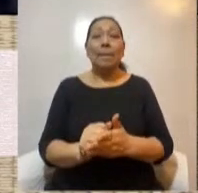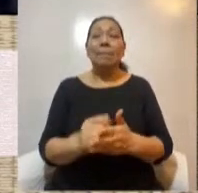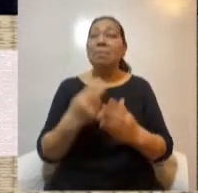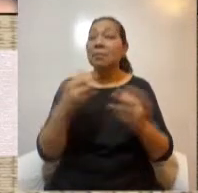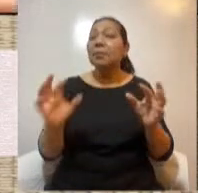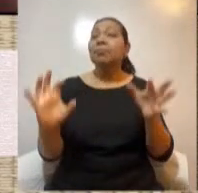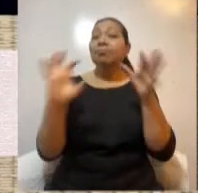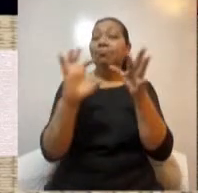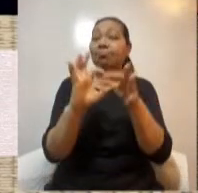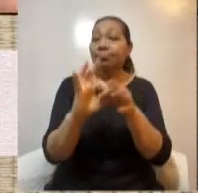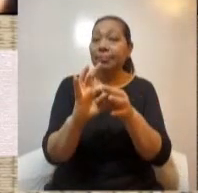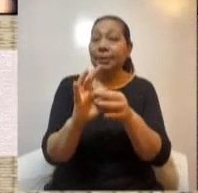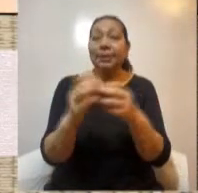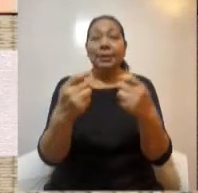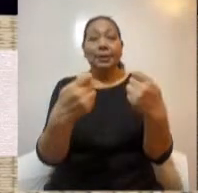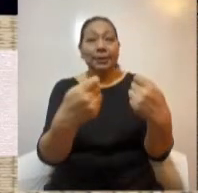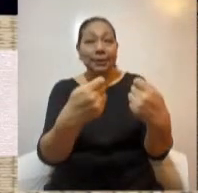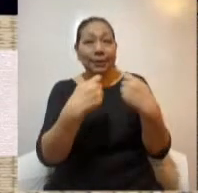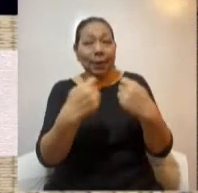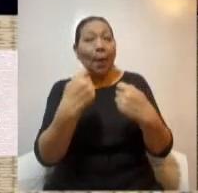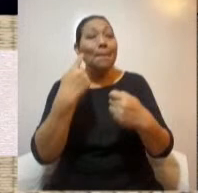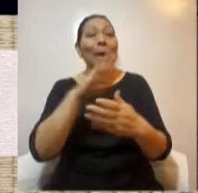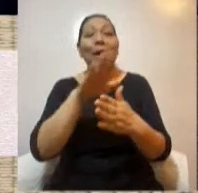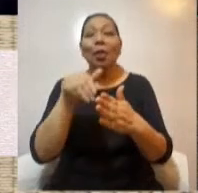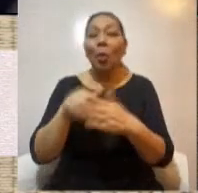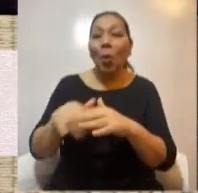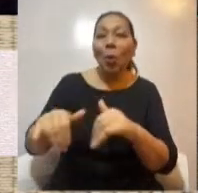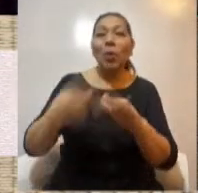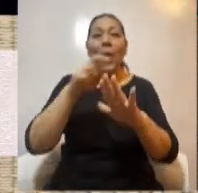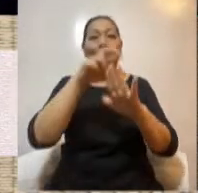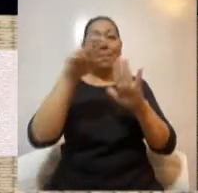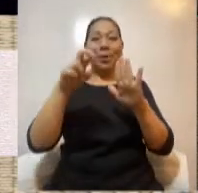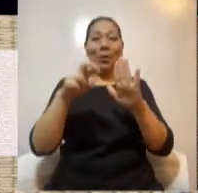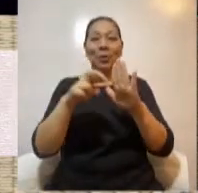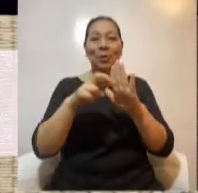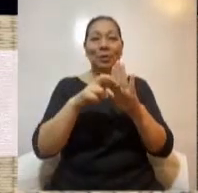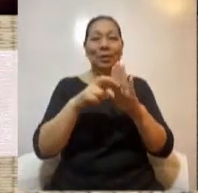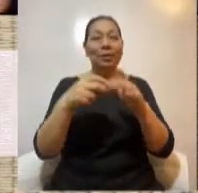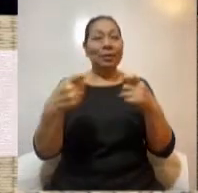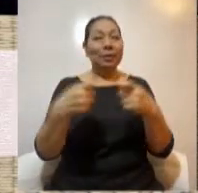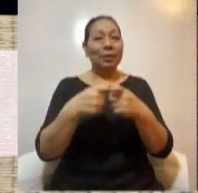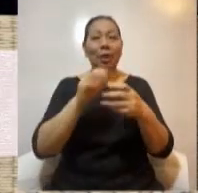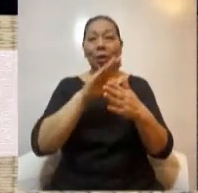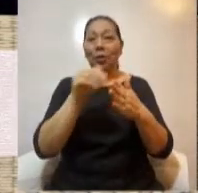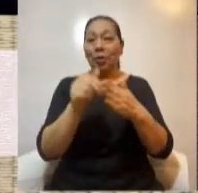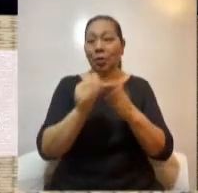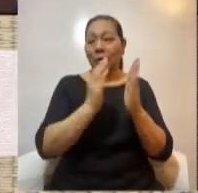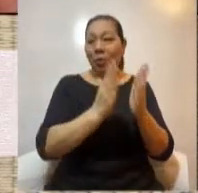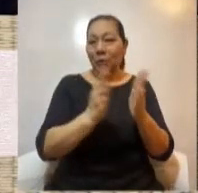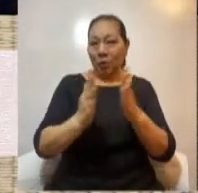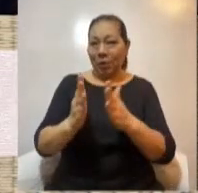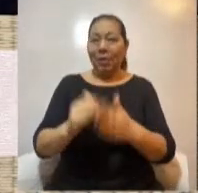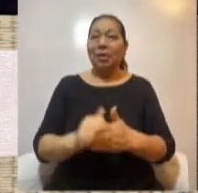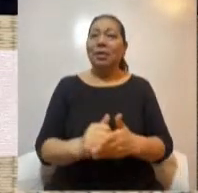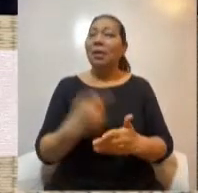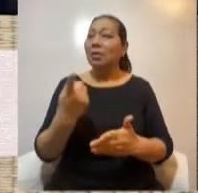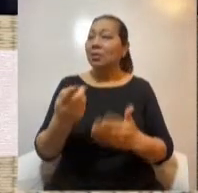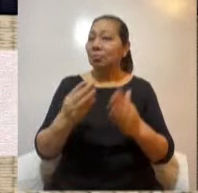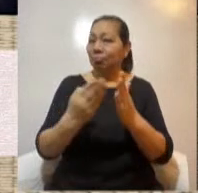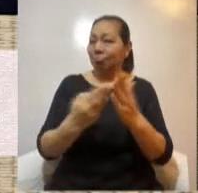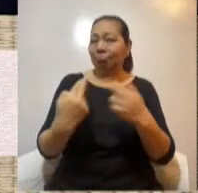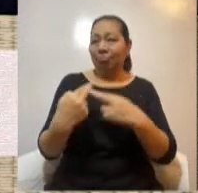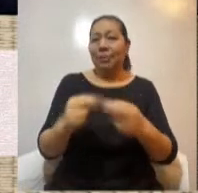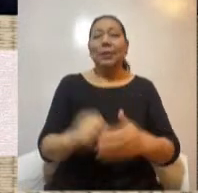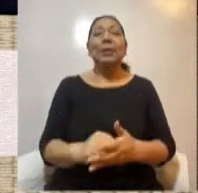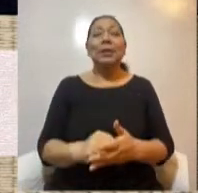constitucional, vincula, es obligatorio para todos y se proyecta, irradia sus efectos en todo el ordenamiento jurídico. Entonces, esa es una